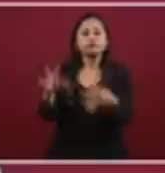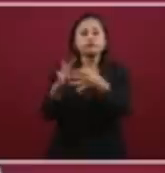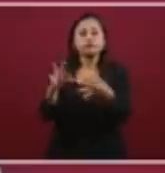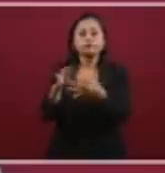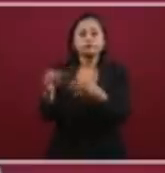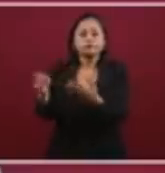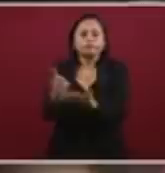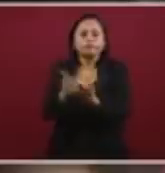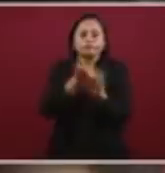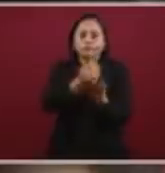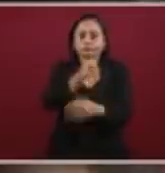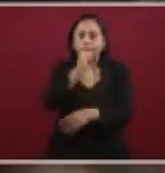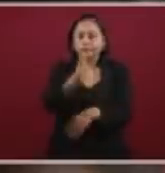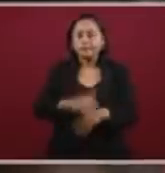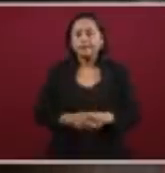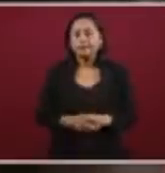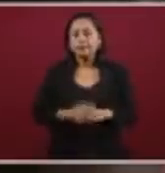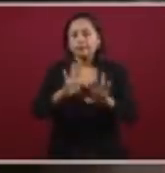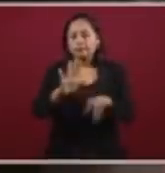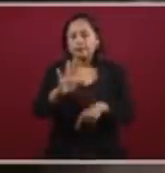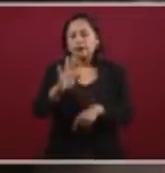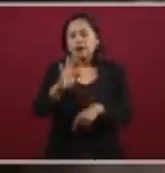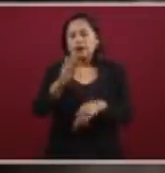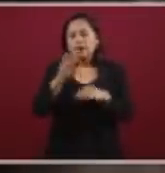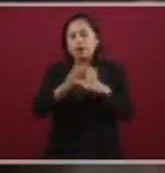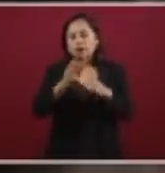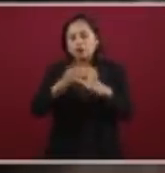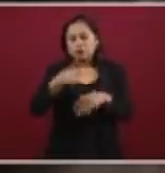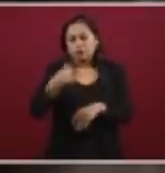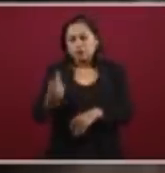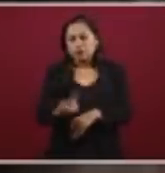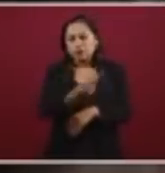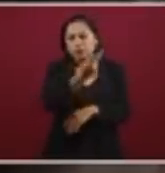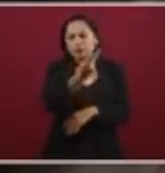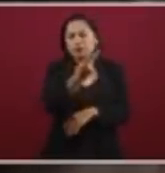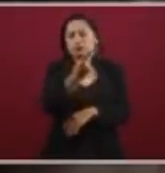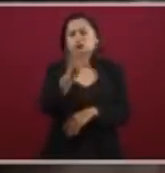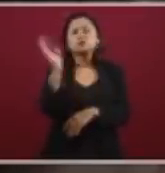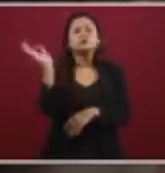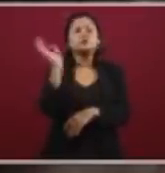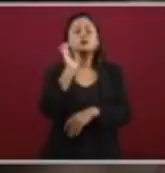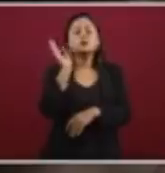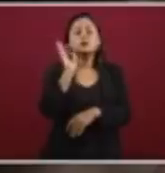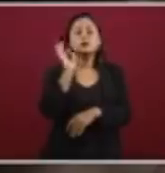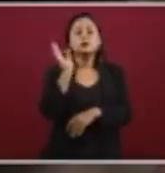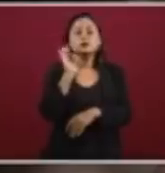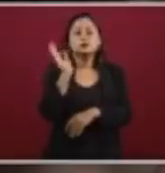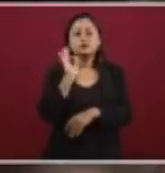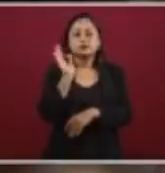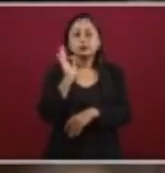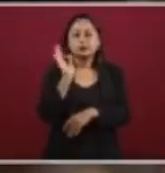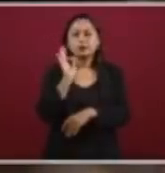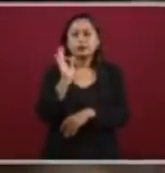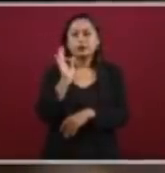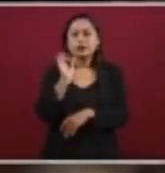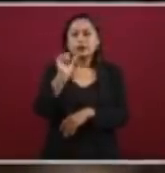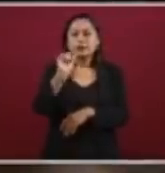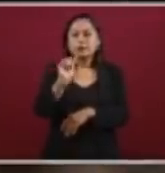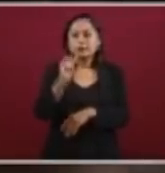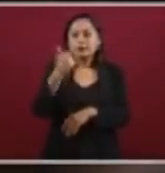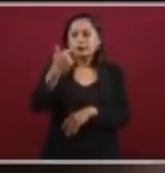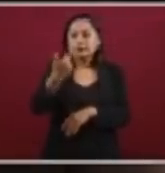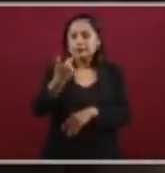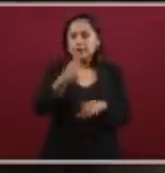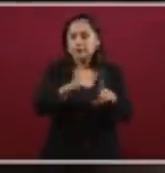parte que hoy publica deje sentada su secretario preguntarle sobre esta posibilidad de que al menos 27 números atribuidas a los normalistas